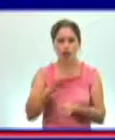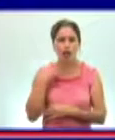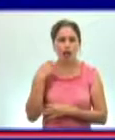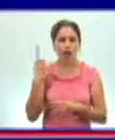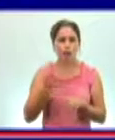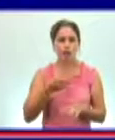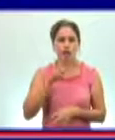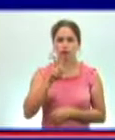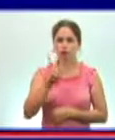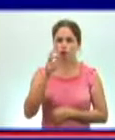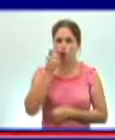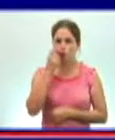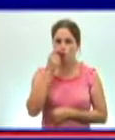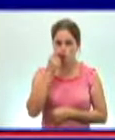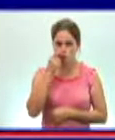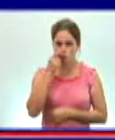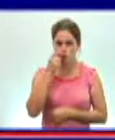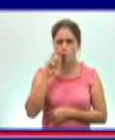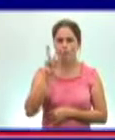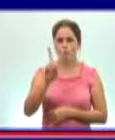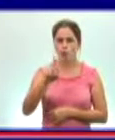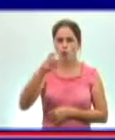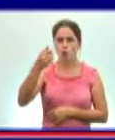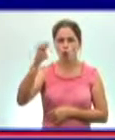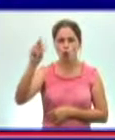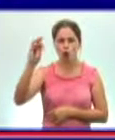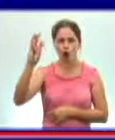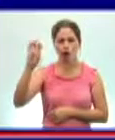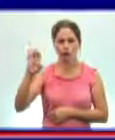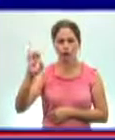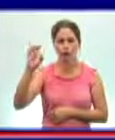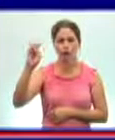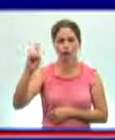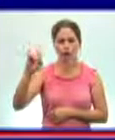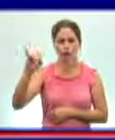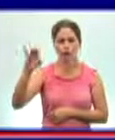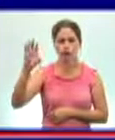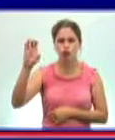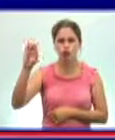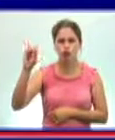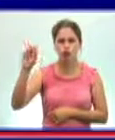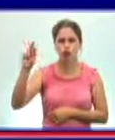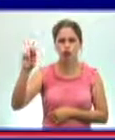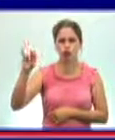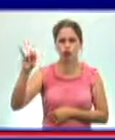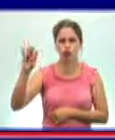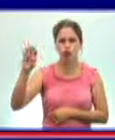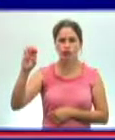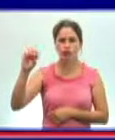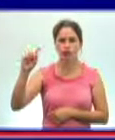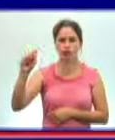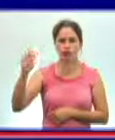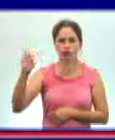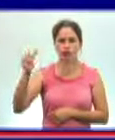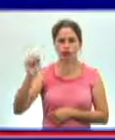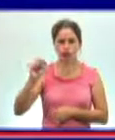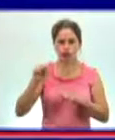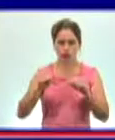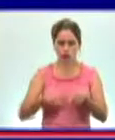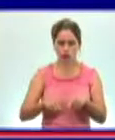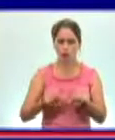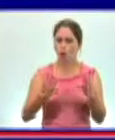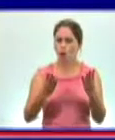dos anexionistas declarados en ese sentido, y muchos de los mártires y héroes que cayeron a lo largo de la